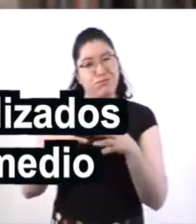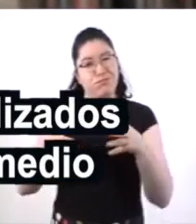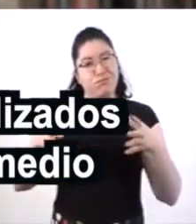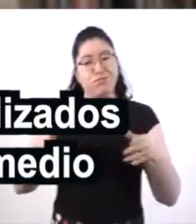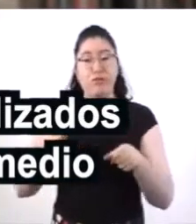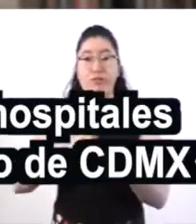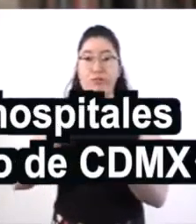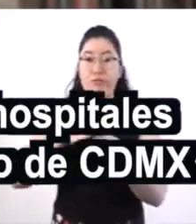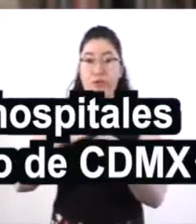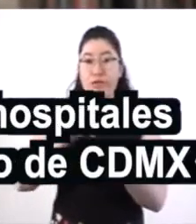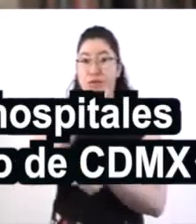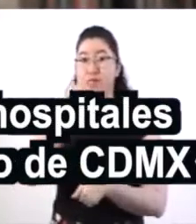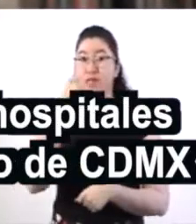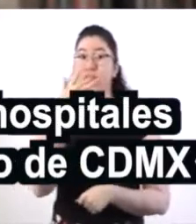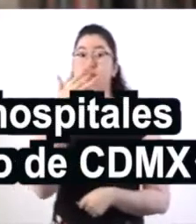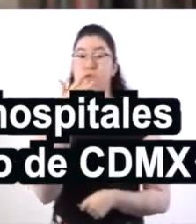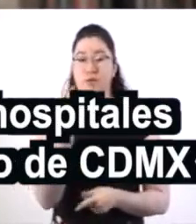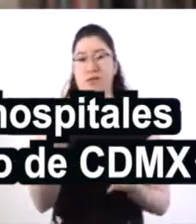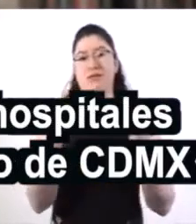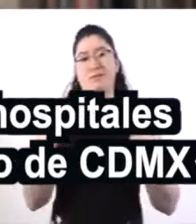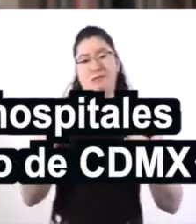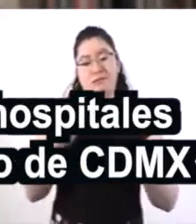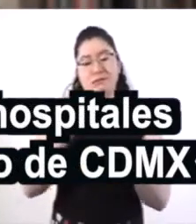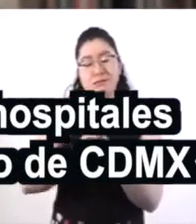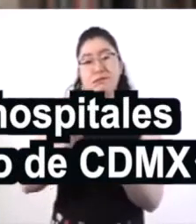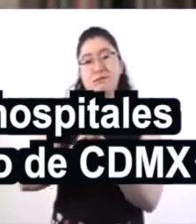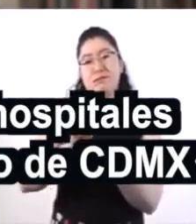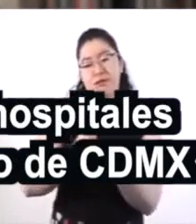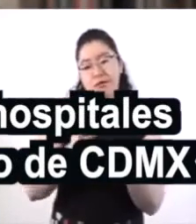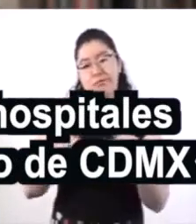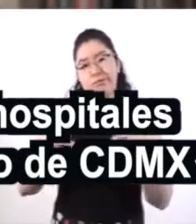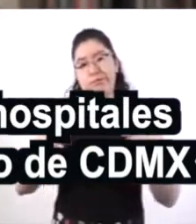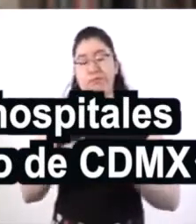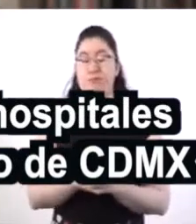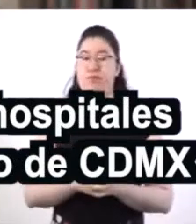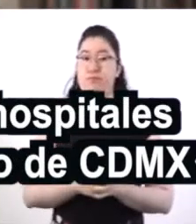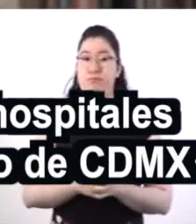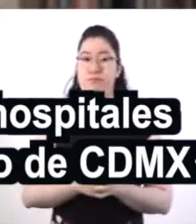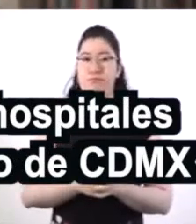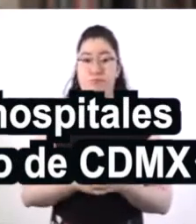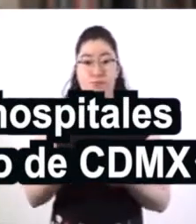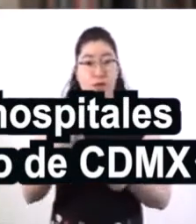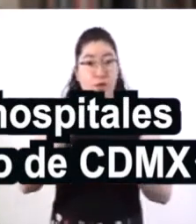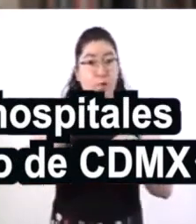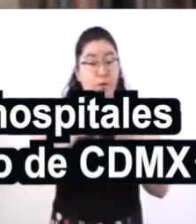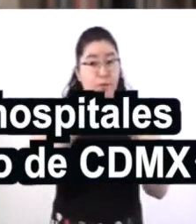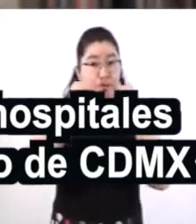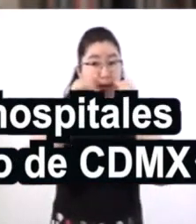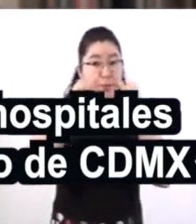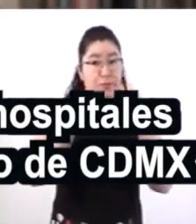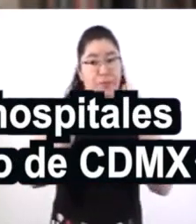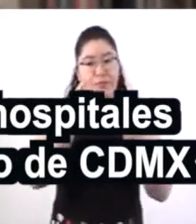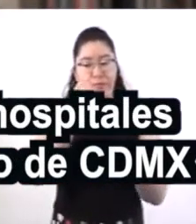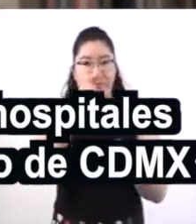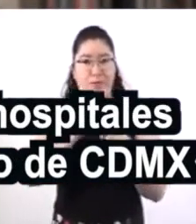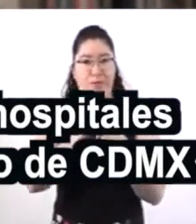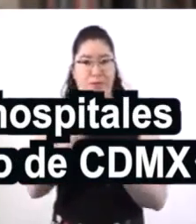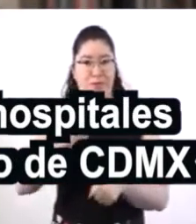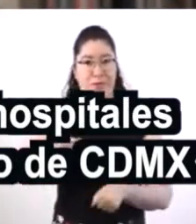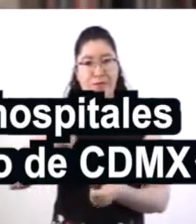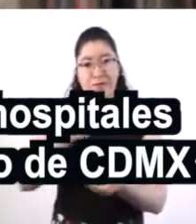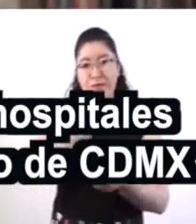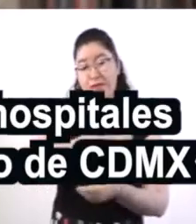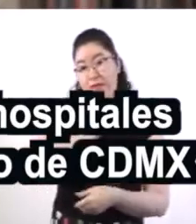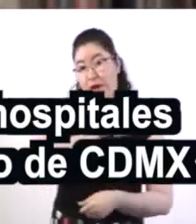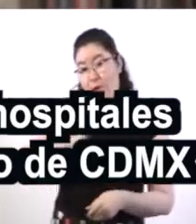en un promedio de 150 personas diarias. Con respecto a los hospitales que atiende la Secretaría de Salud del